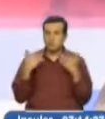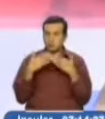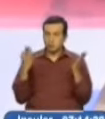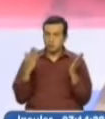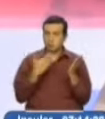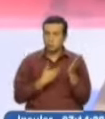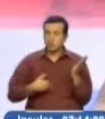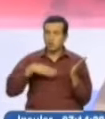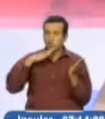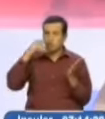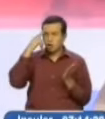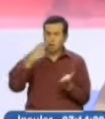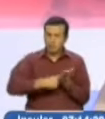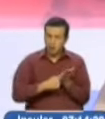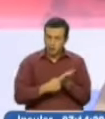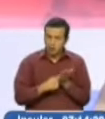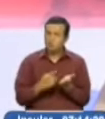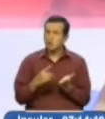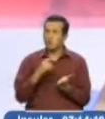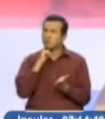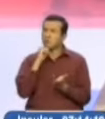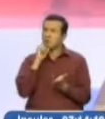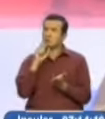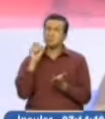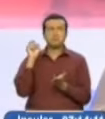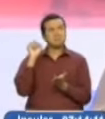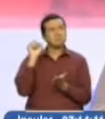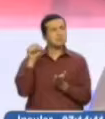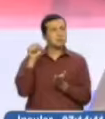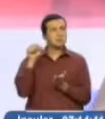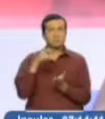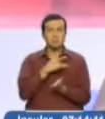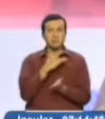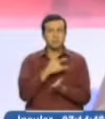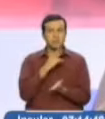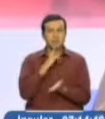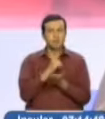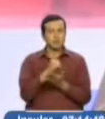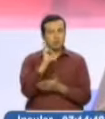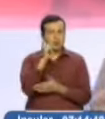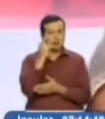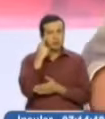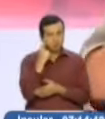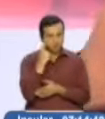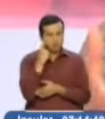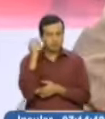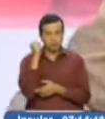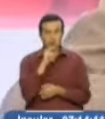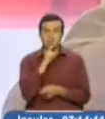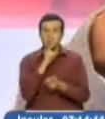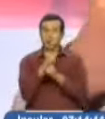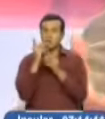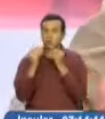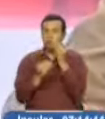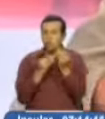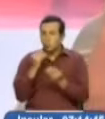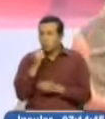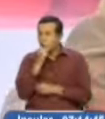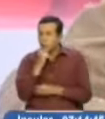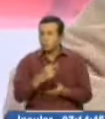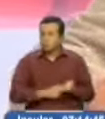que nos ha abierto a veces Correa. Y es porque yo creo que lo que se intuía y muy bien es que había esto de que se estaba